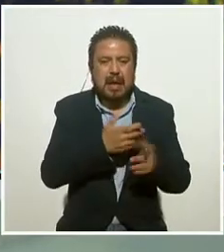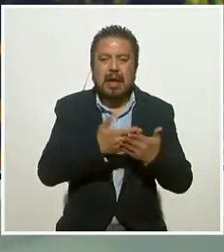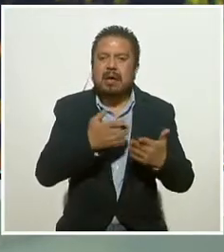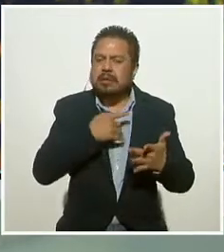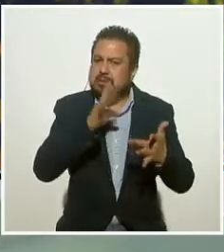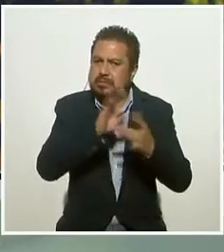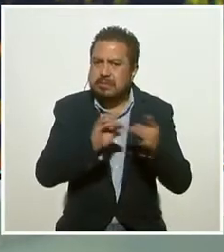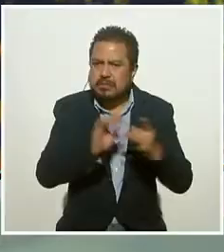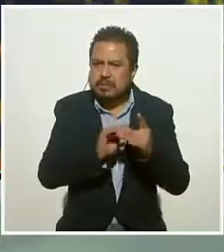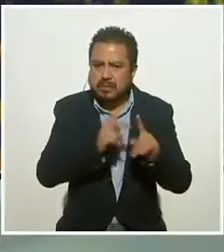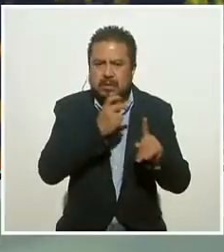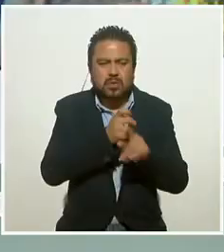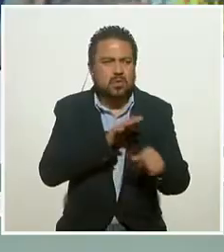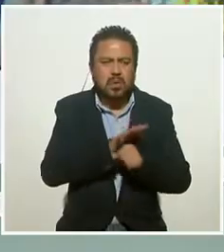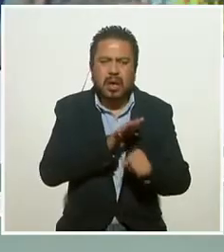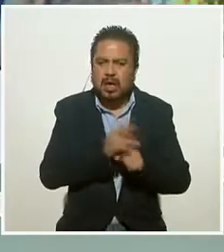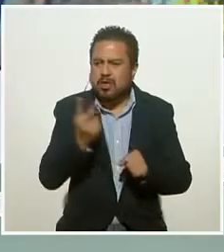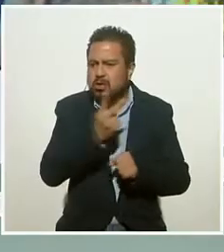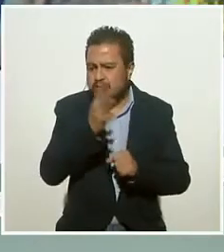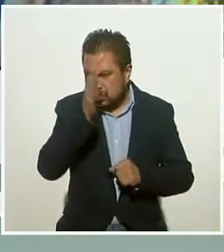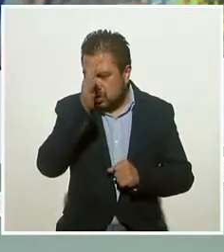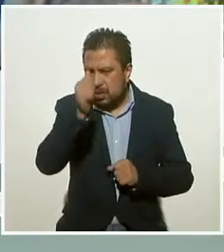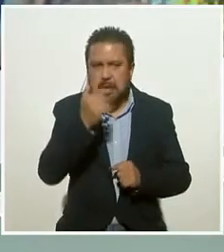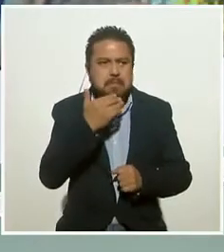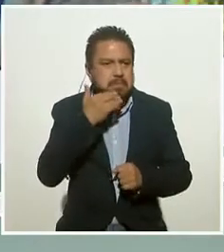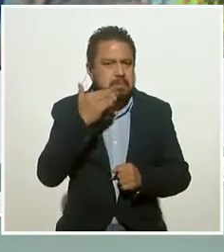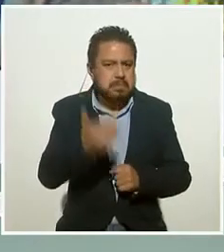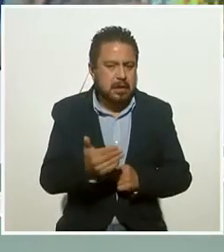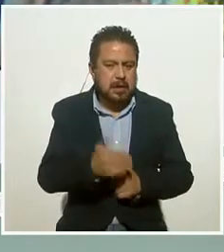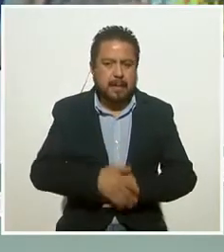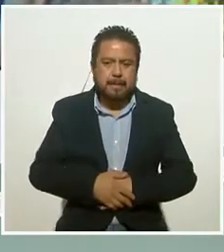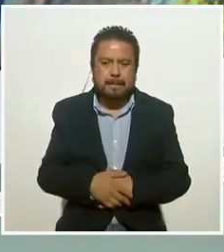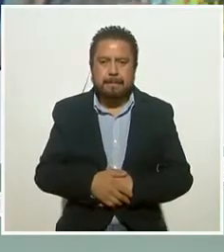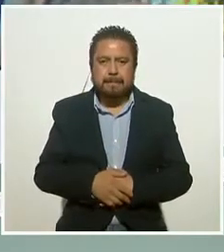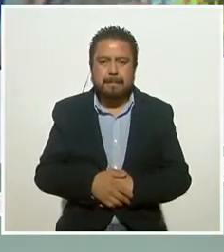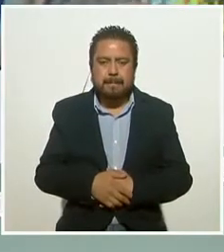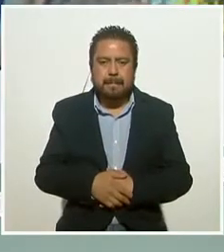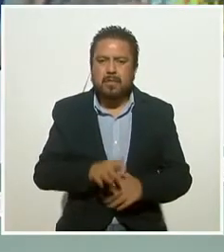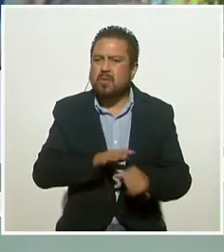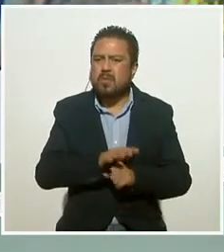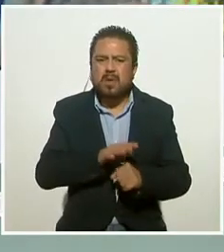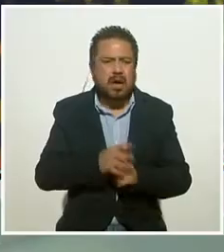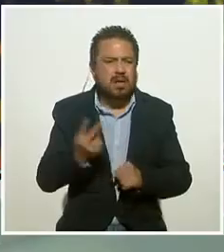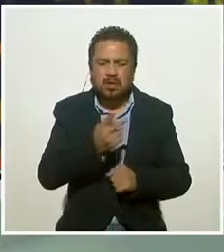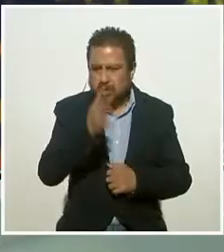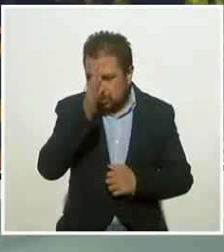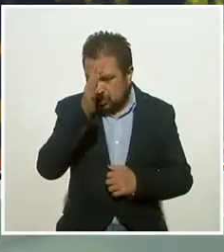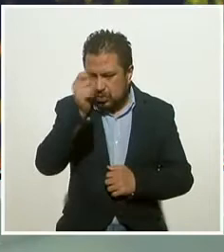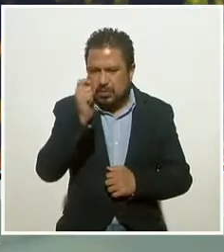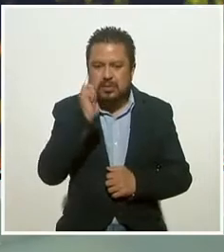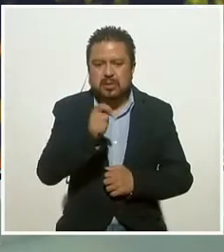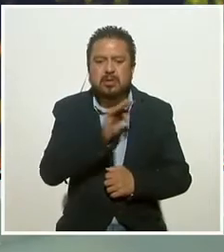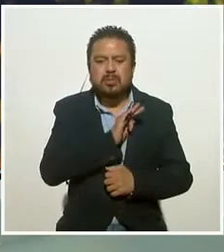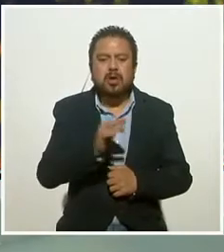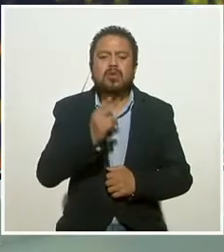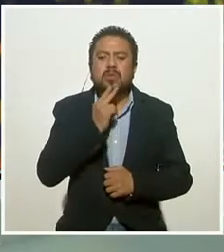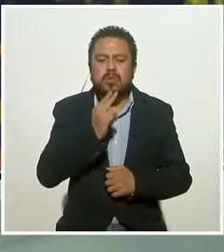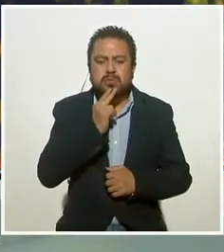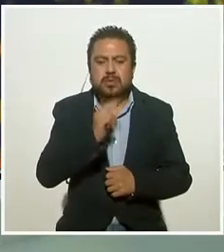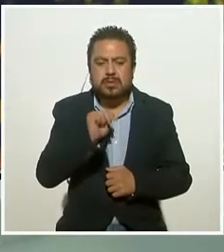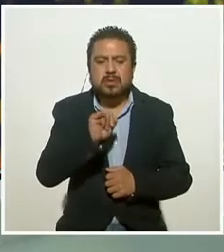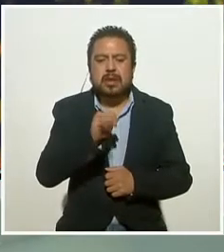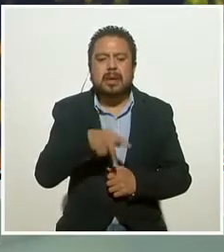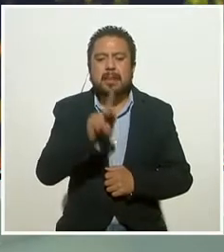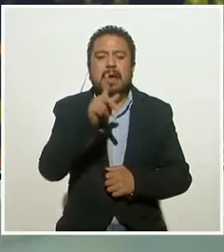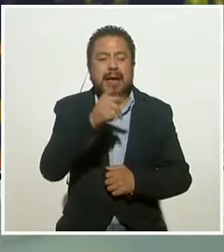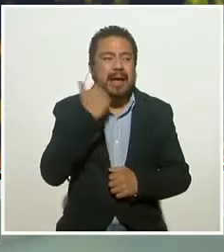que cualquiera de los dos términos es adecuado. Cualquiera de los dos términos se podría usar, pero ya si